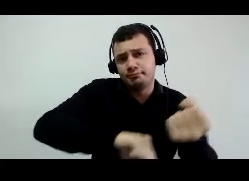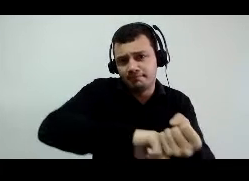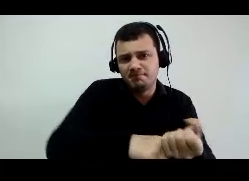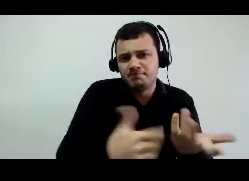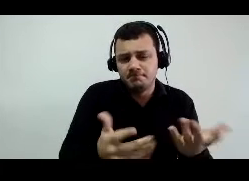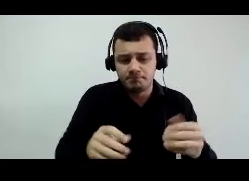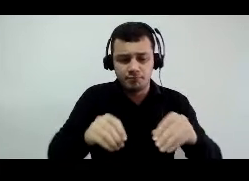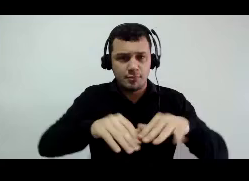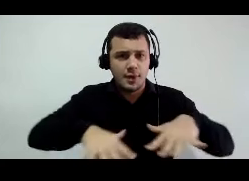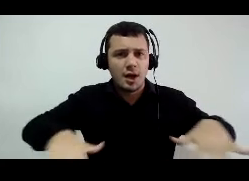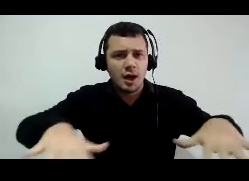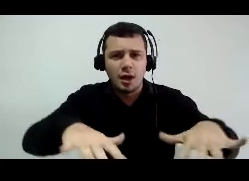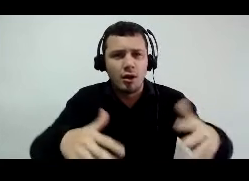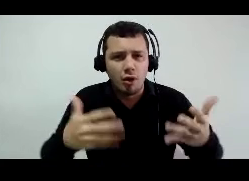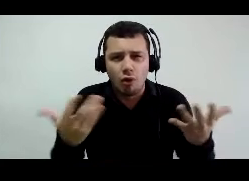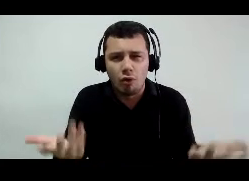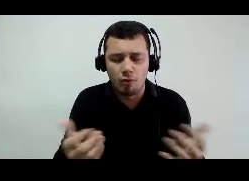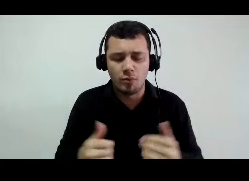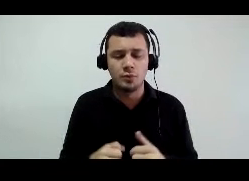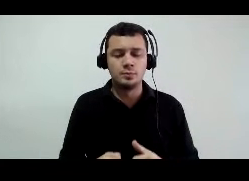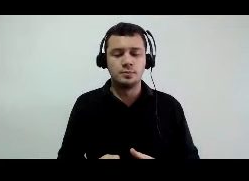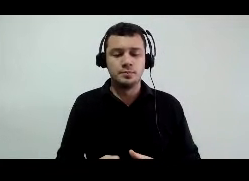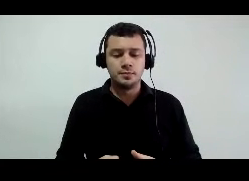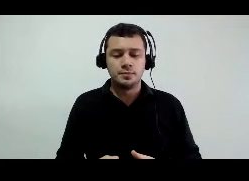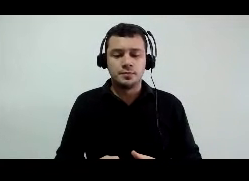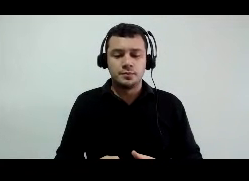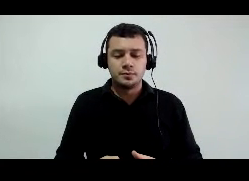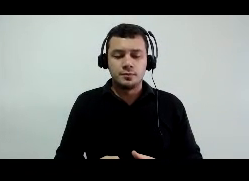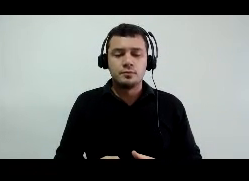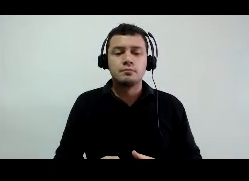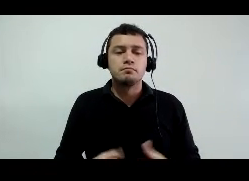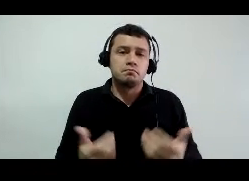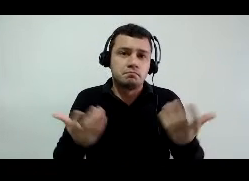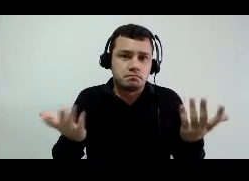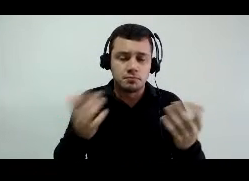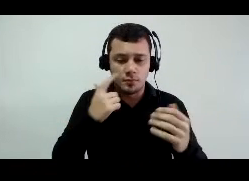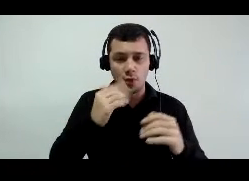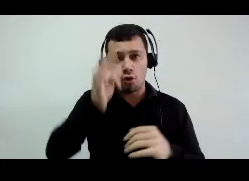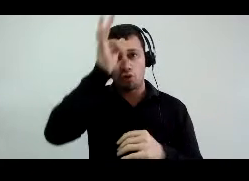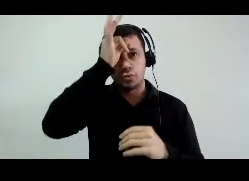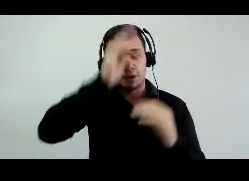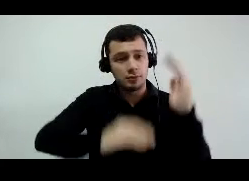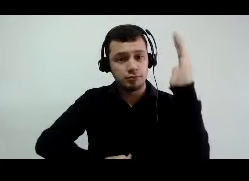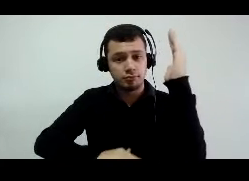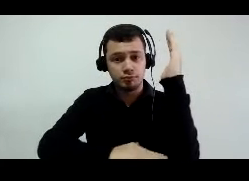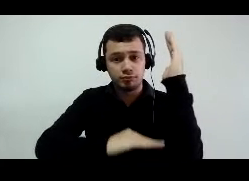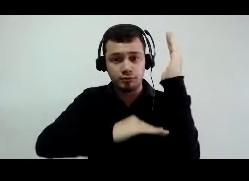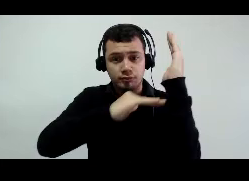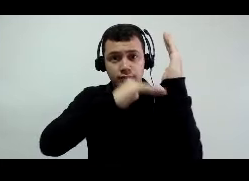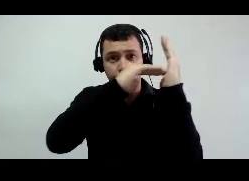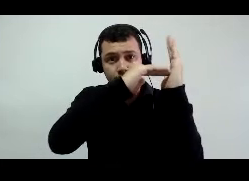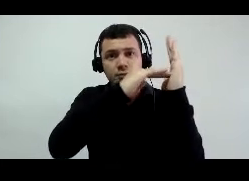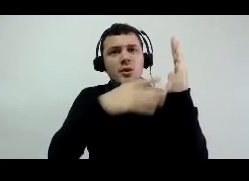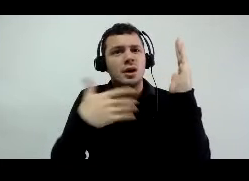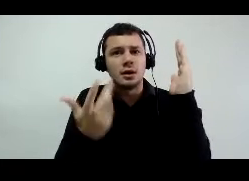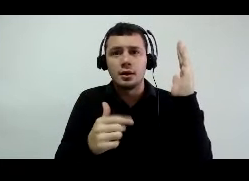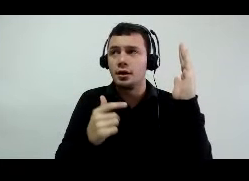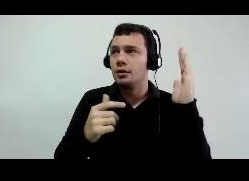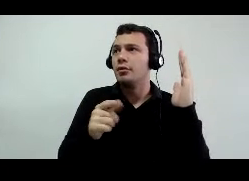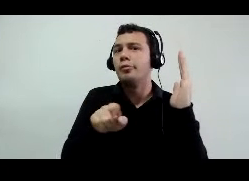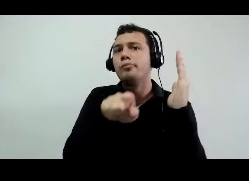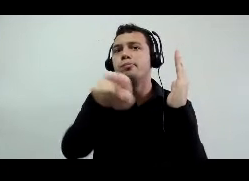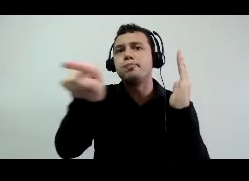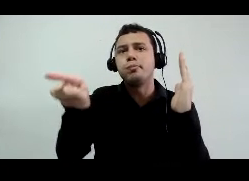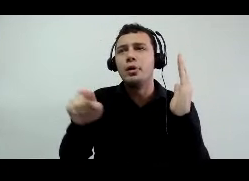en pisos de las instituciones que no tengan ventanas sin protección,